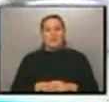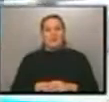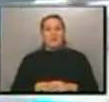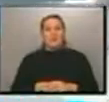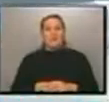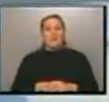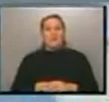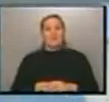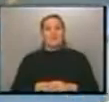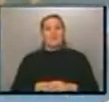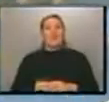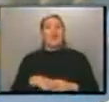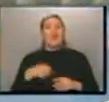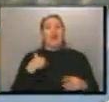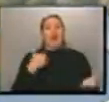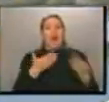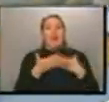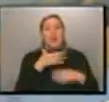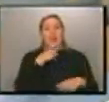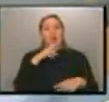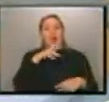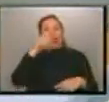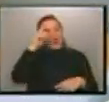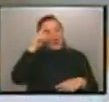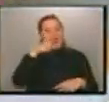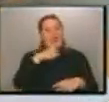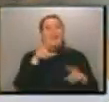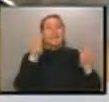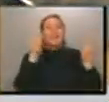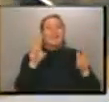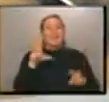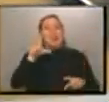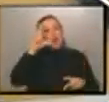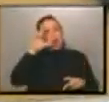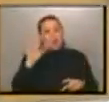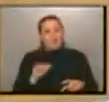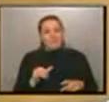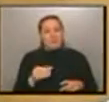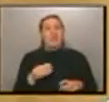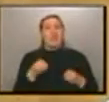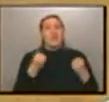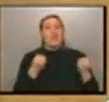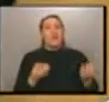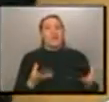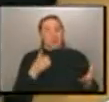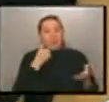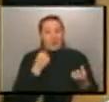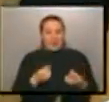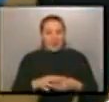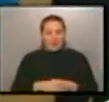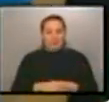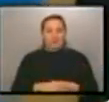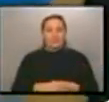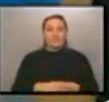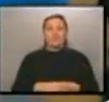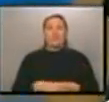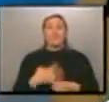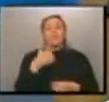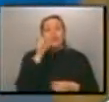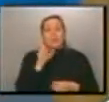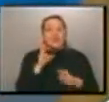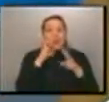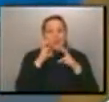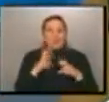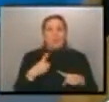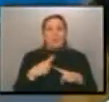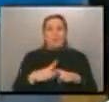Nos vamos a hablar con Jorge Pizarro, tema López, obviamente. Jorge, ¿cuándo? ¿Qué tal? Buen día. Cuando a una persona se le investiga por